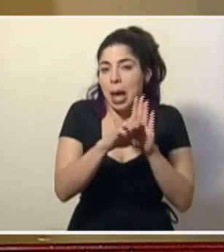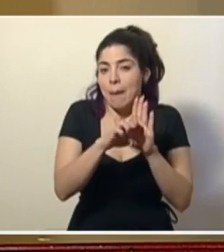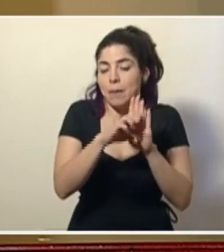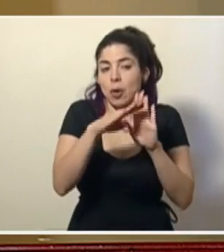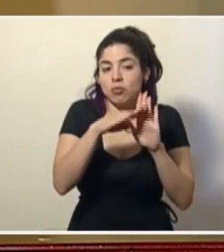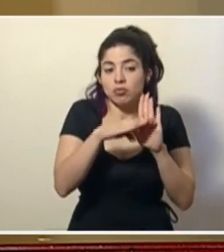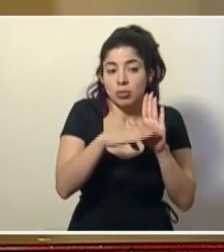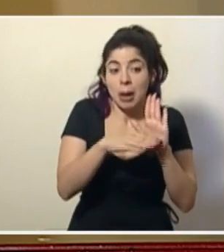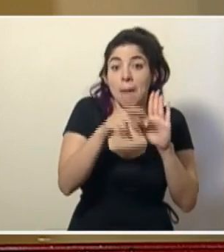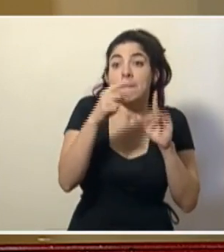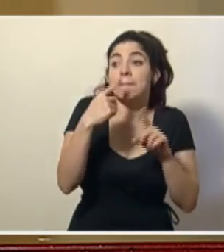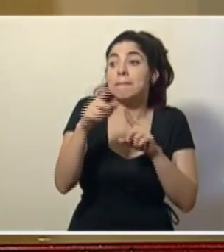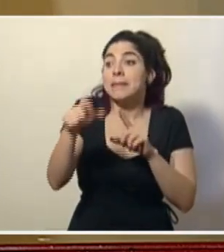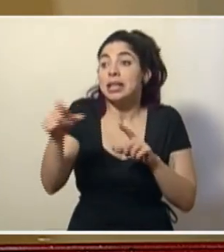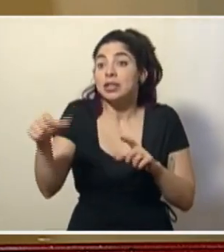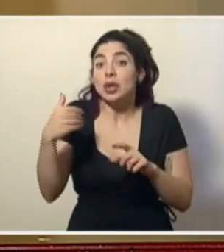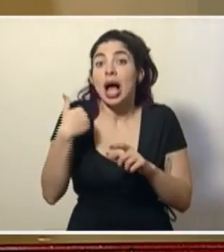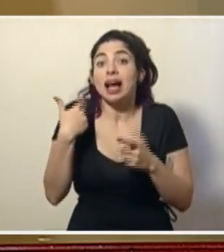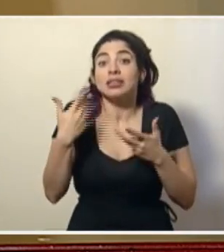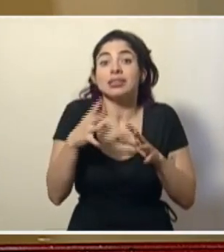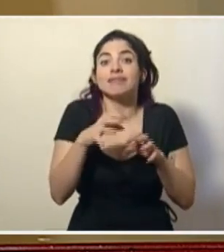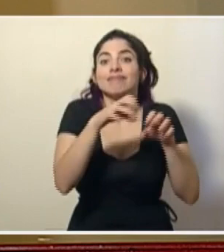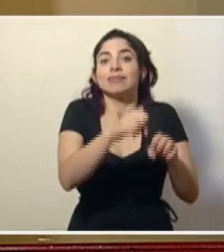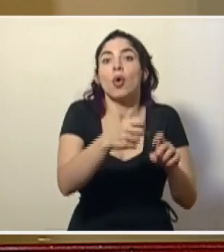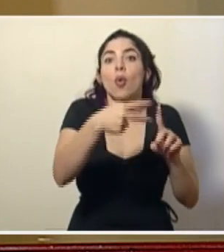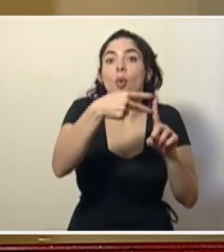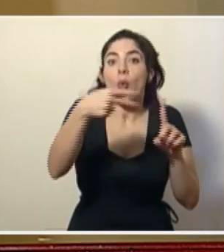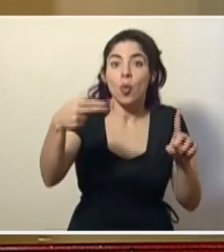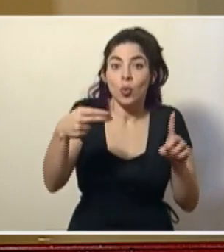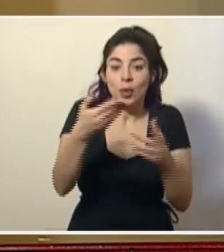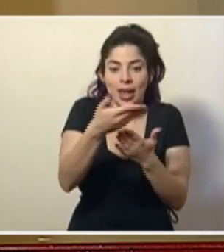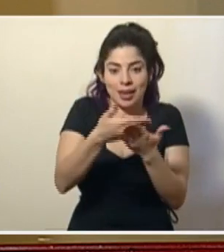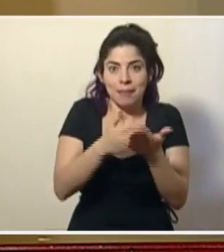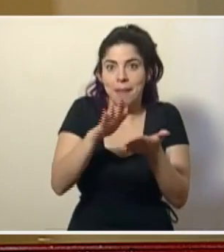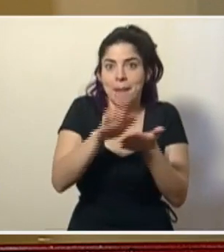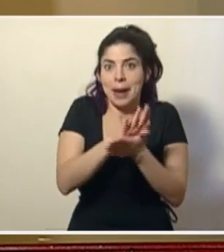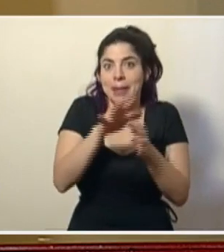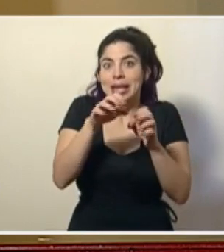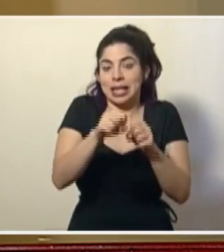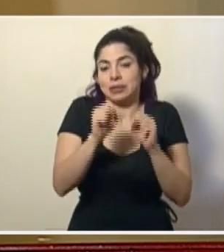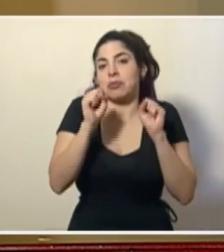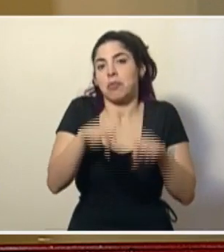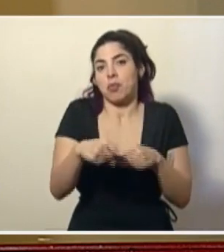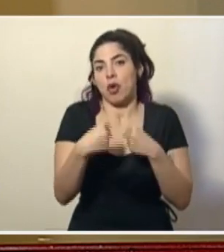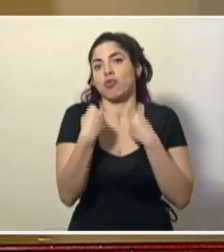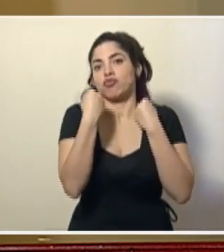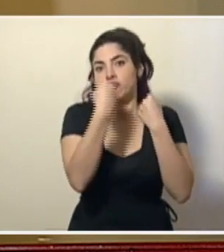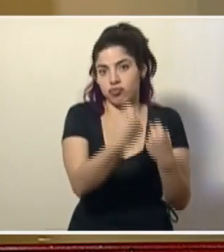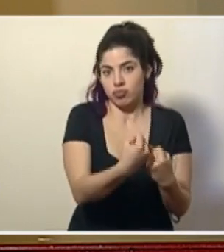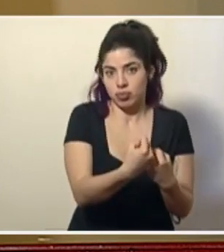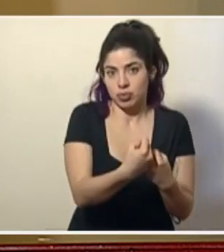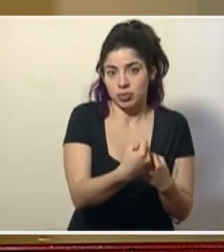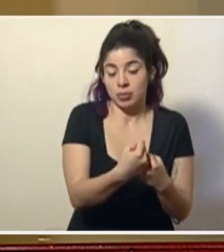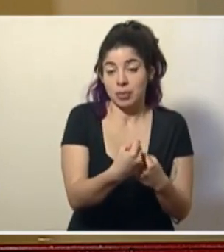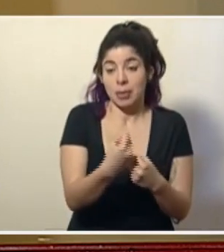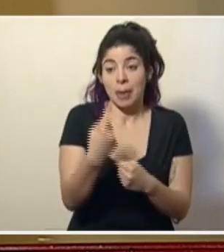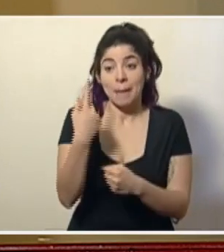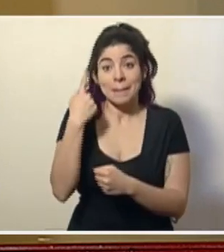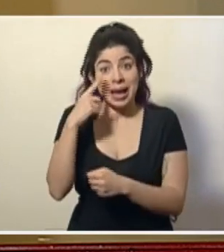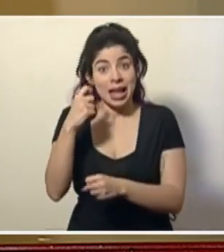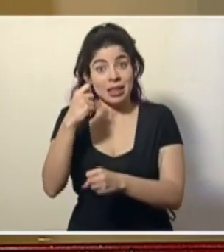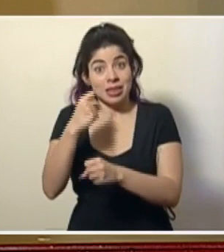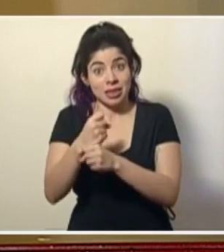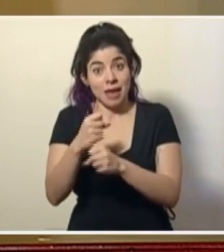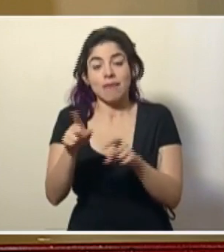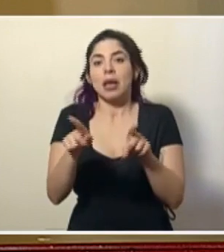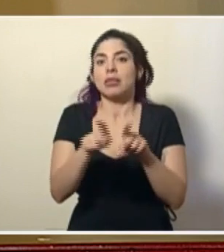ejemplo, las personas que tienen una reservación en un hotel, con esa reservación pueden hacer el movimiento. Y para el trabajo